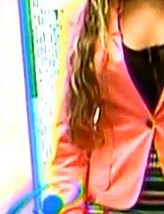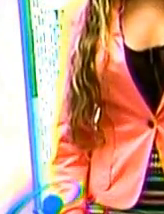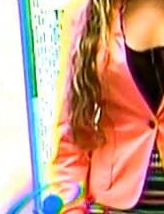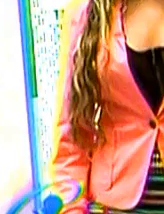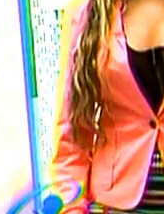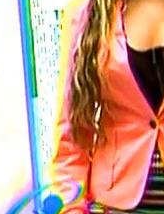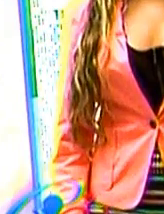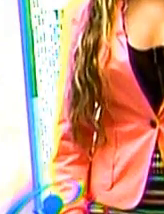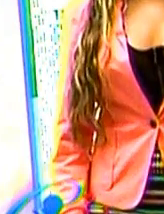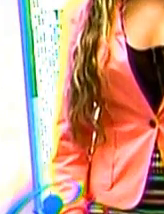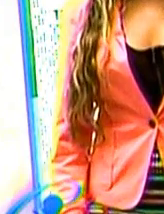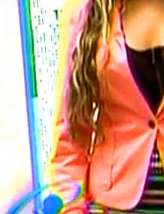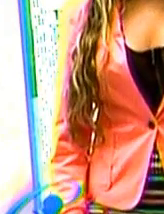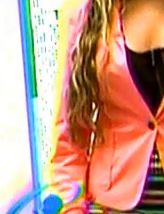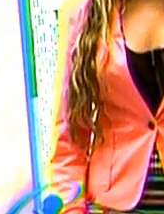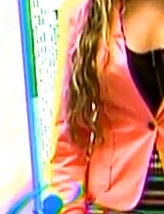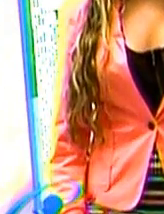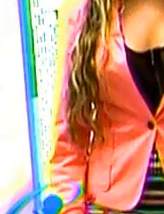536-0000,